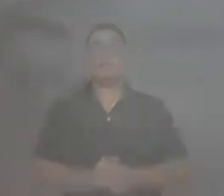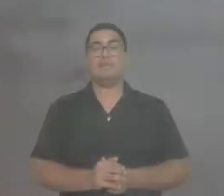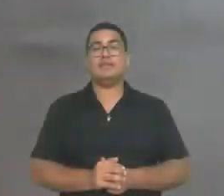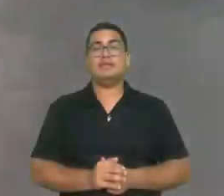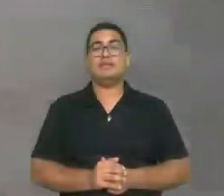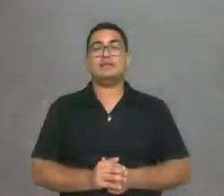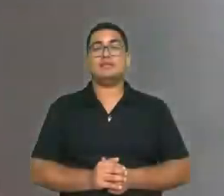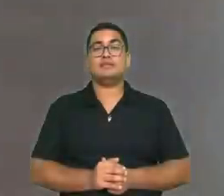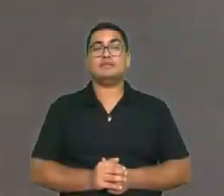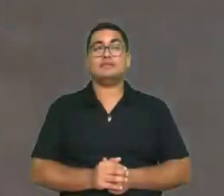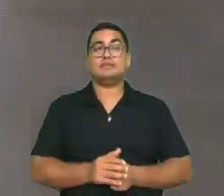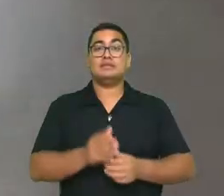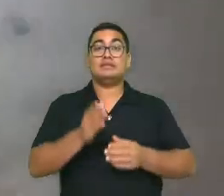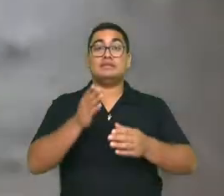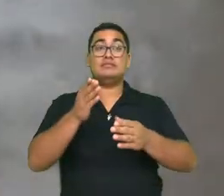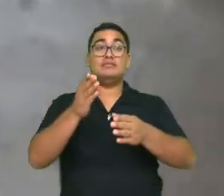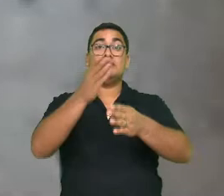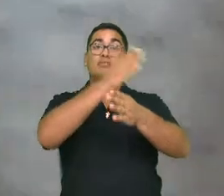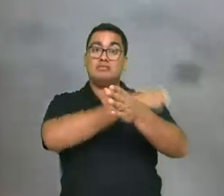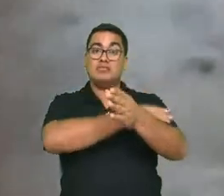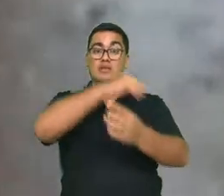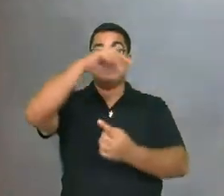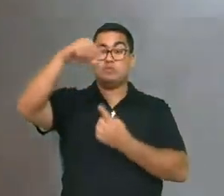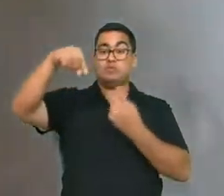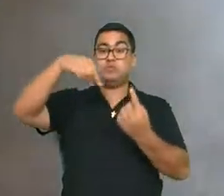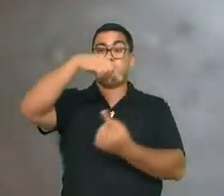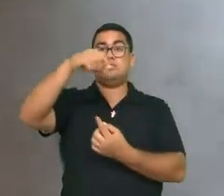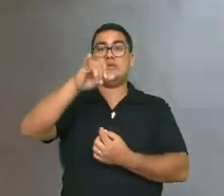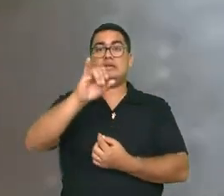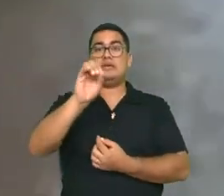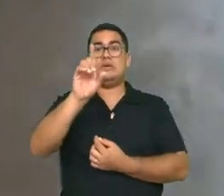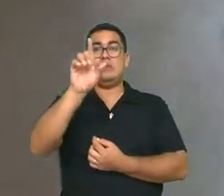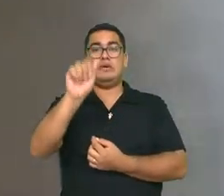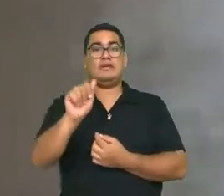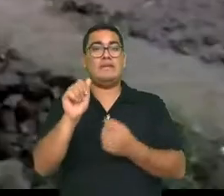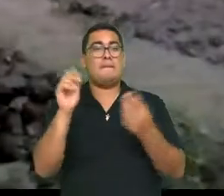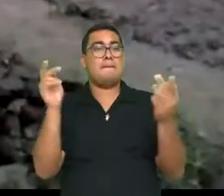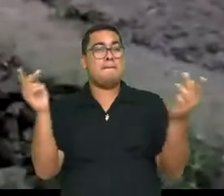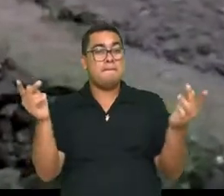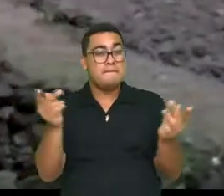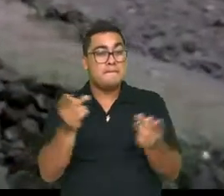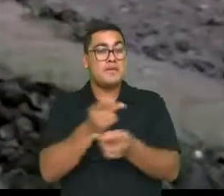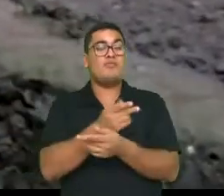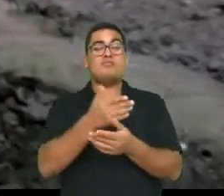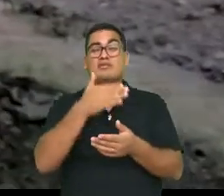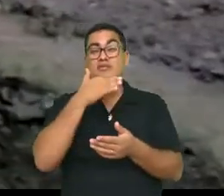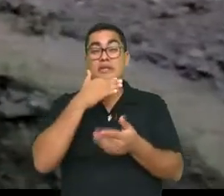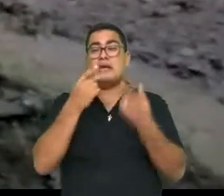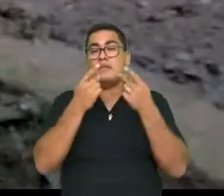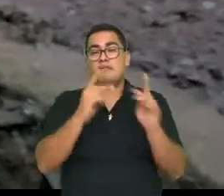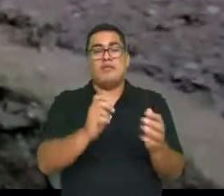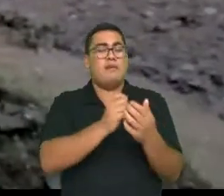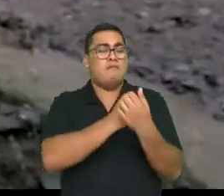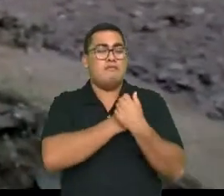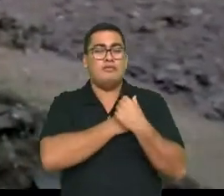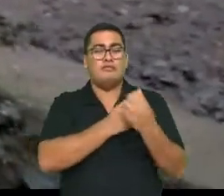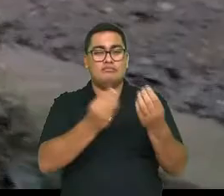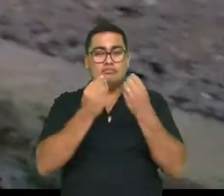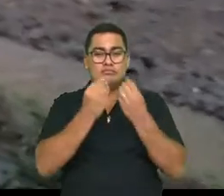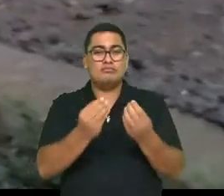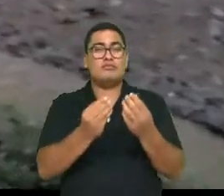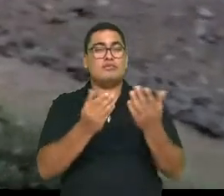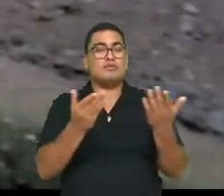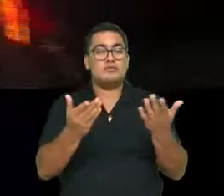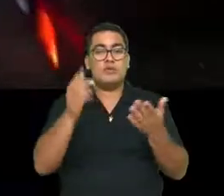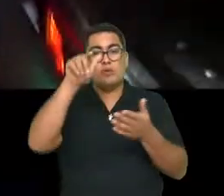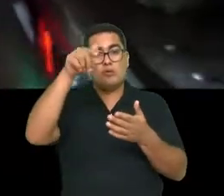Si el impacto del huracán Iota ha sido grande, mayor ha sido el amor y la entrega con la que nuestro pueblo, junto a las instituciones